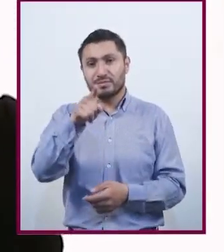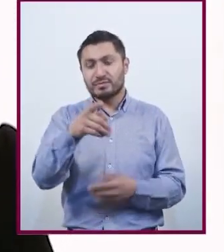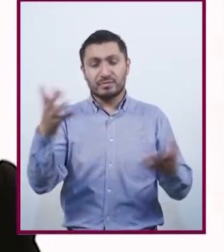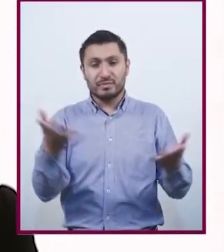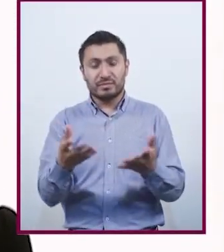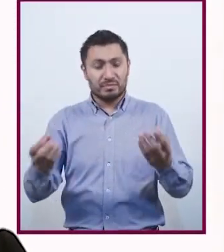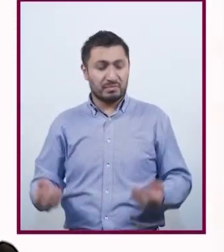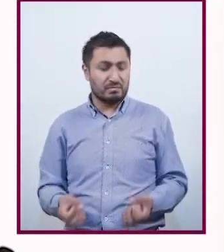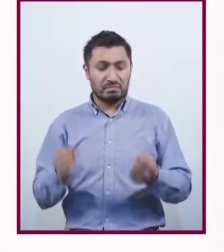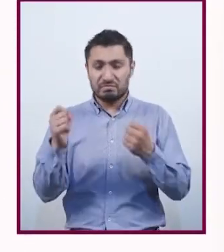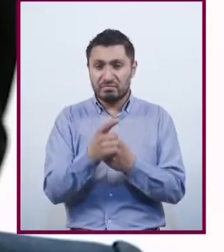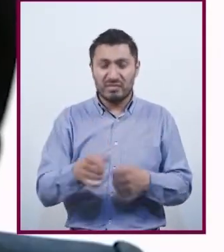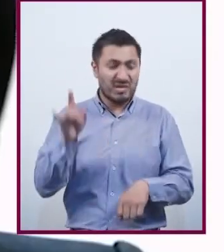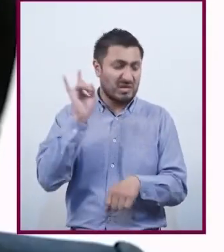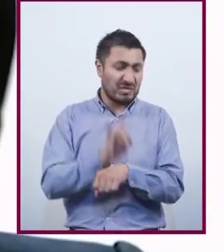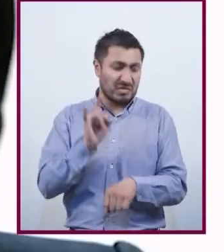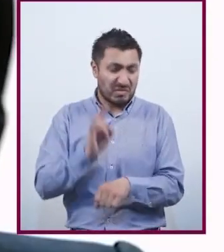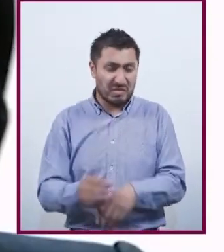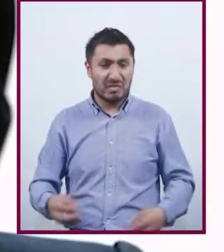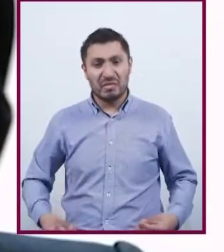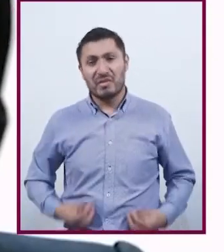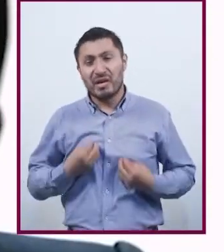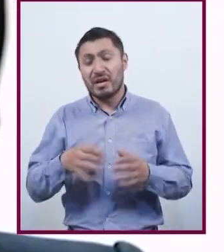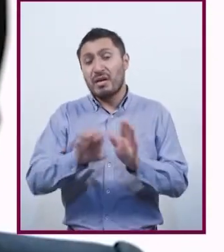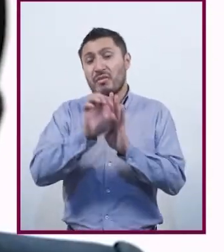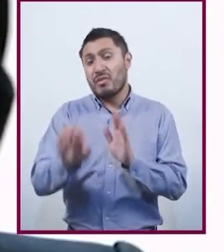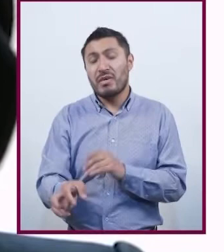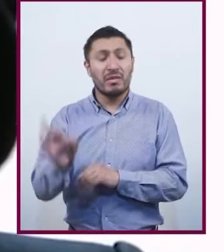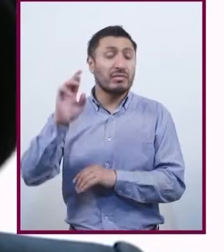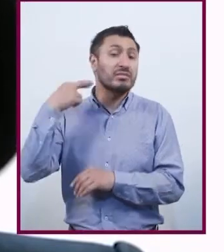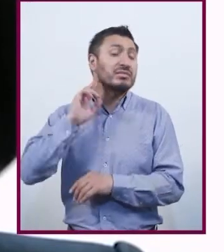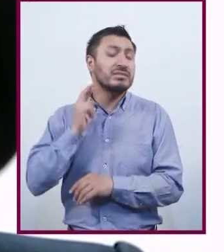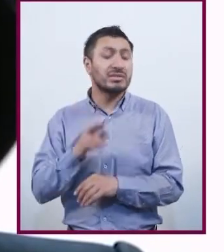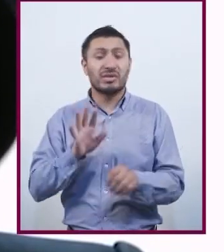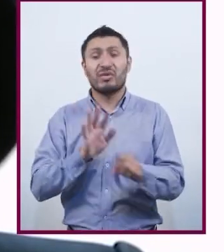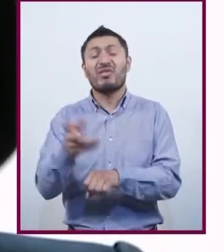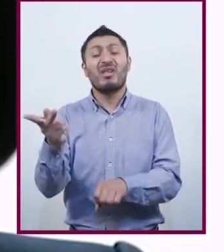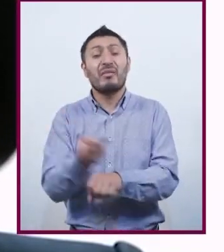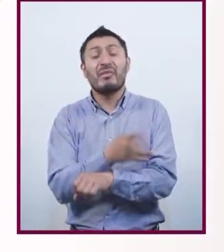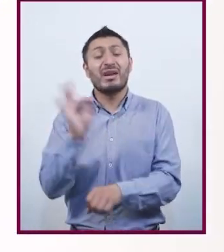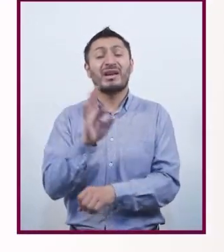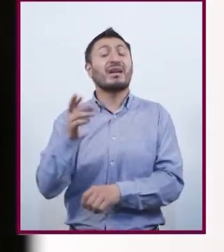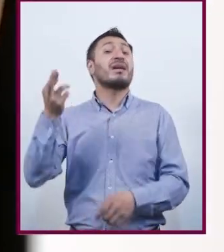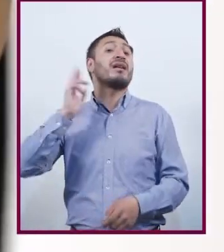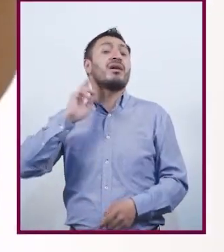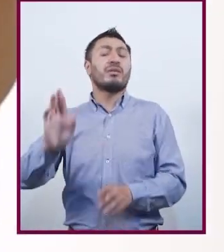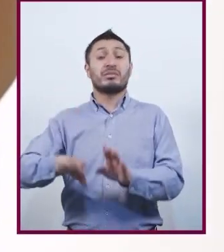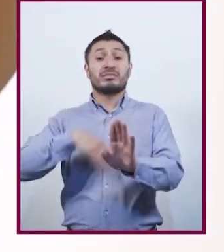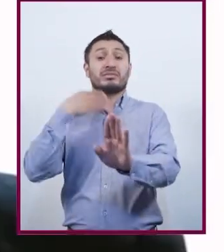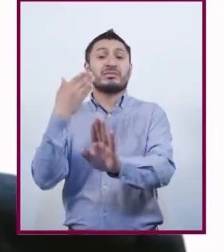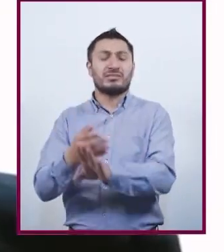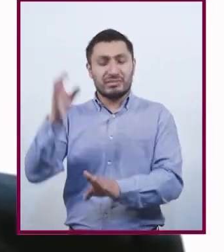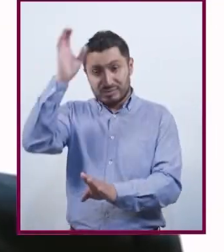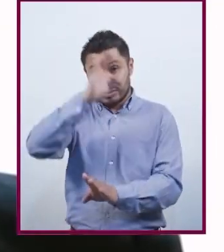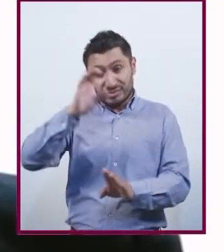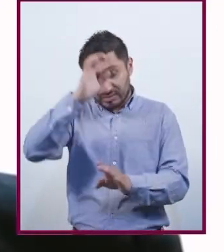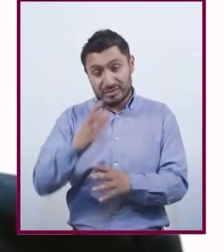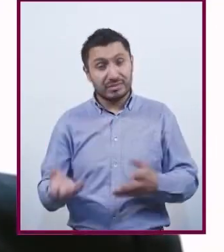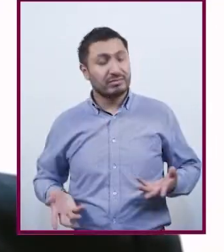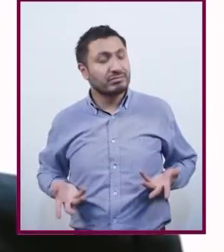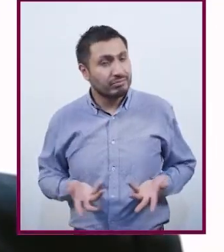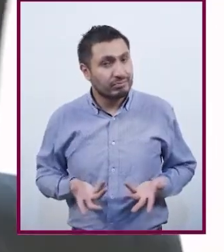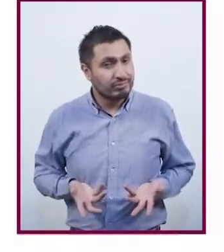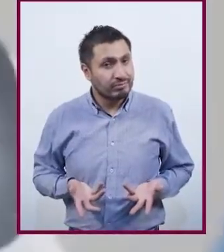de que alguien crea vida en la actualidad de manera artificial. Por ejemplo, un robot. ¿Qué pasaría si esa criatura se rebela contra